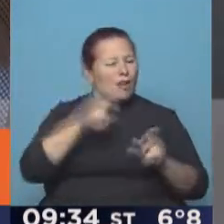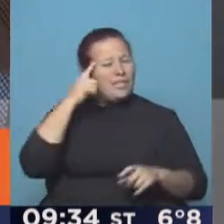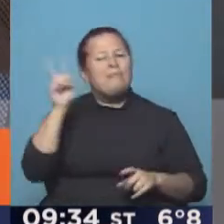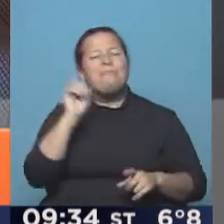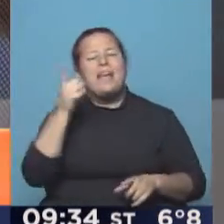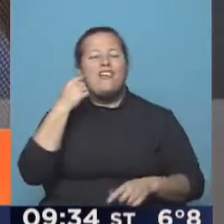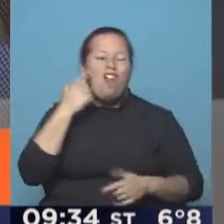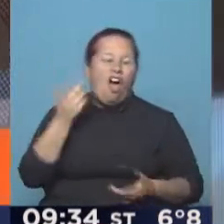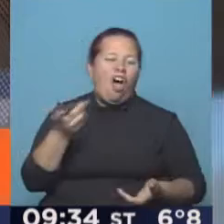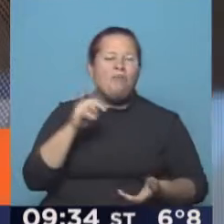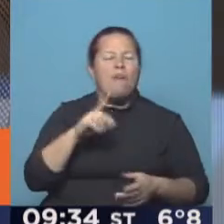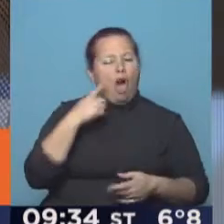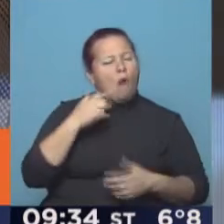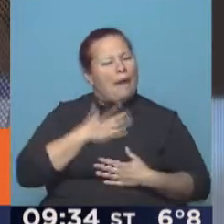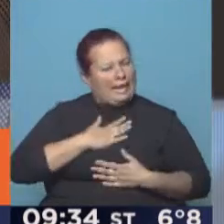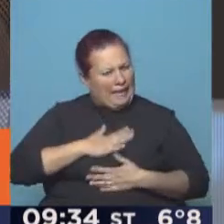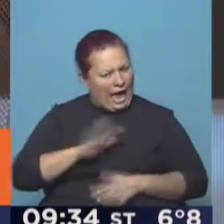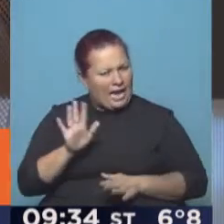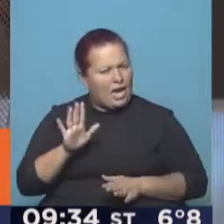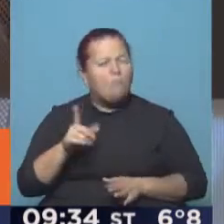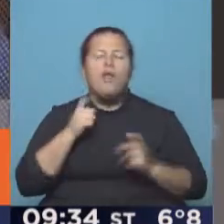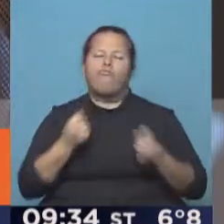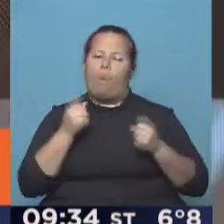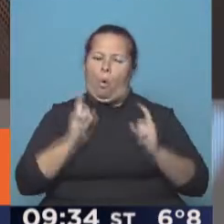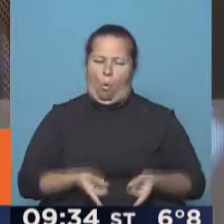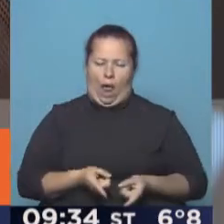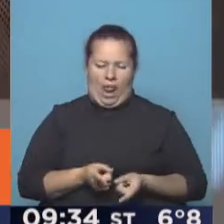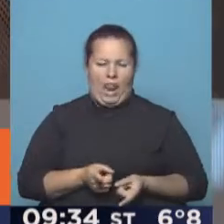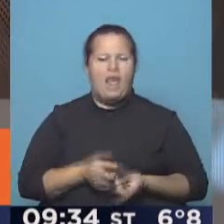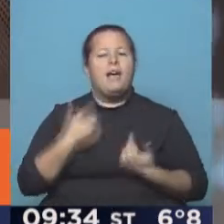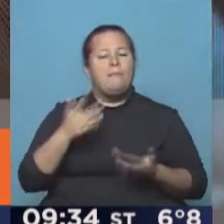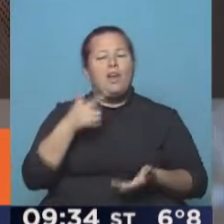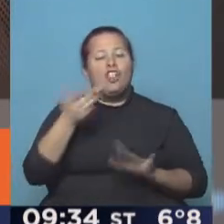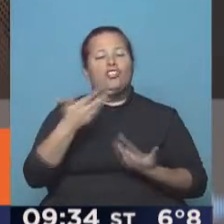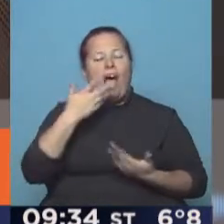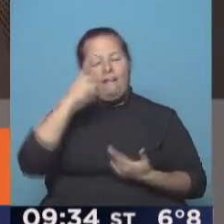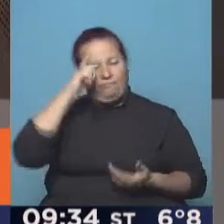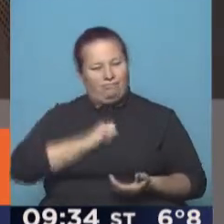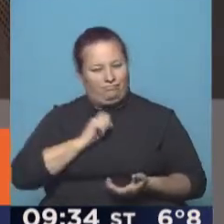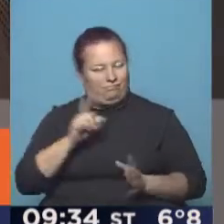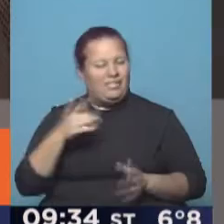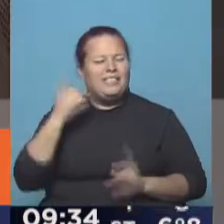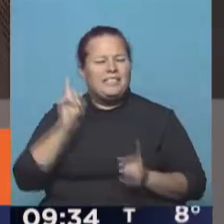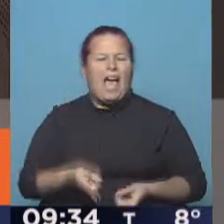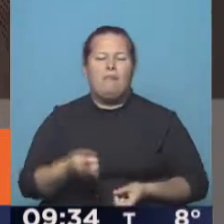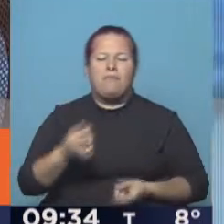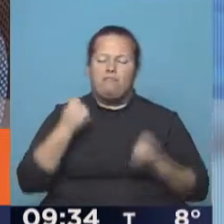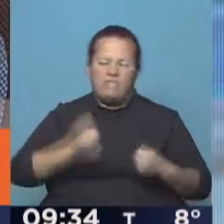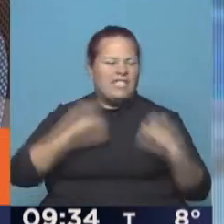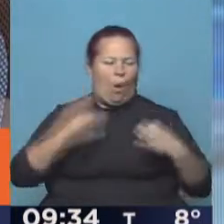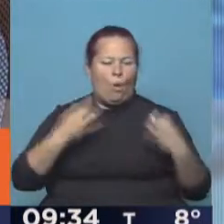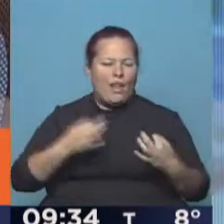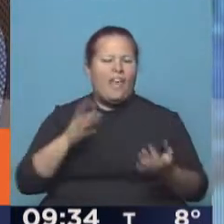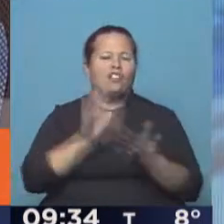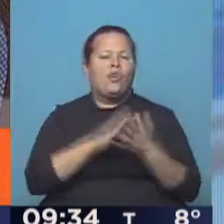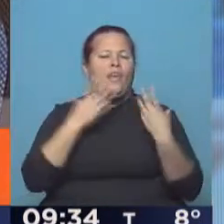que era un hombre muy tranquilo, pero muy valiente. Por eso hablaba del coraje civil, además con unas grandes convicciones